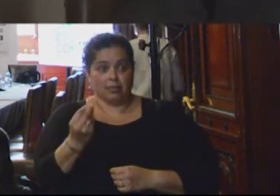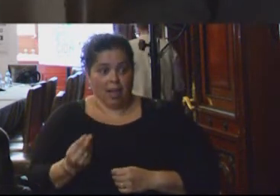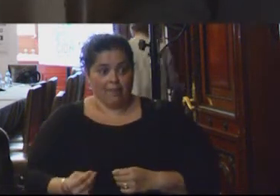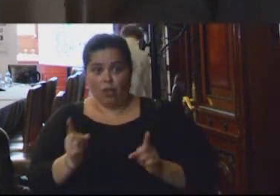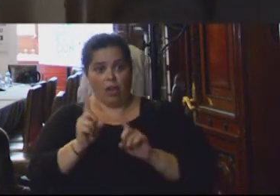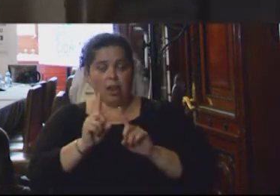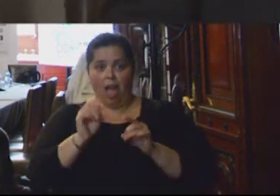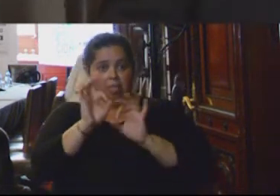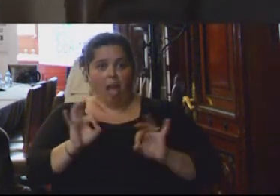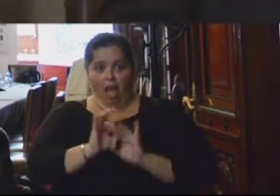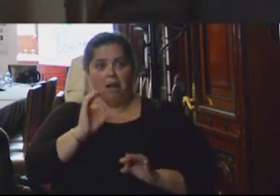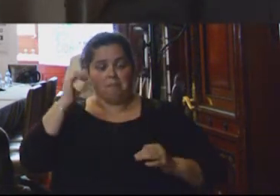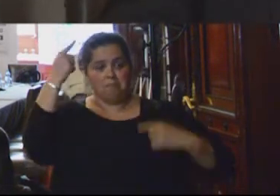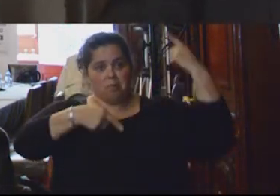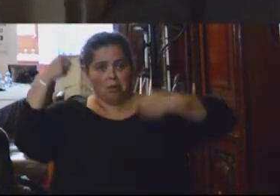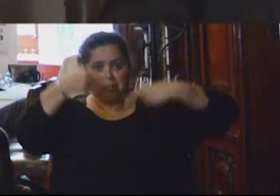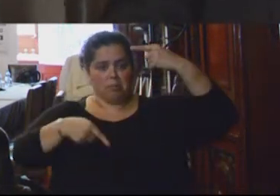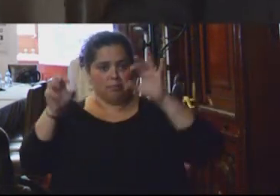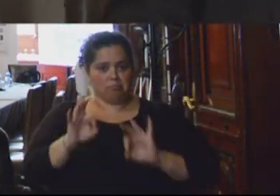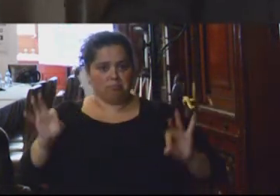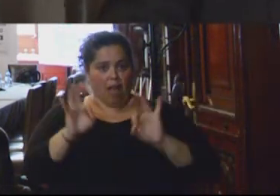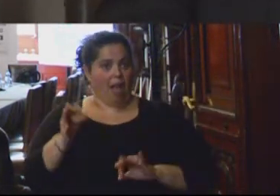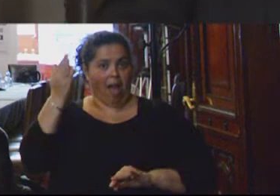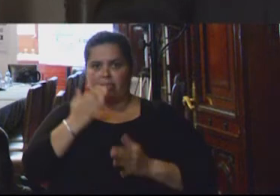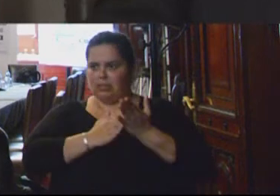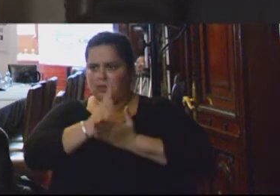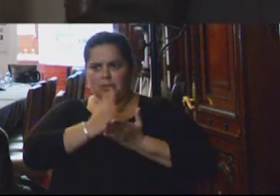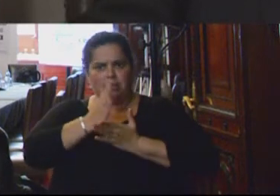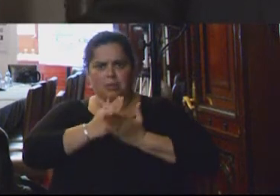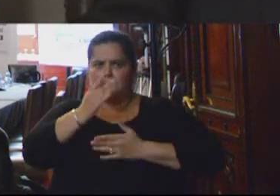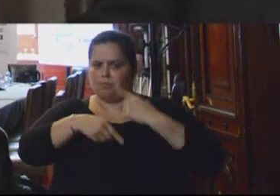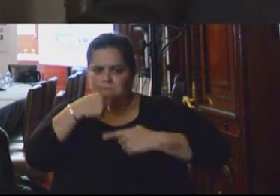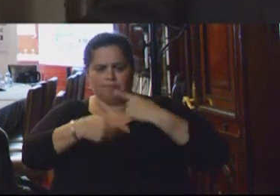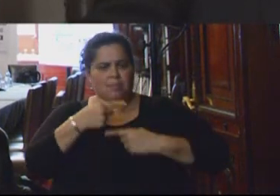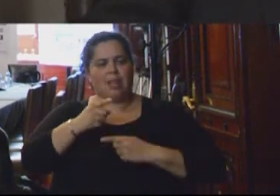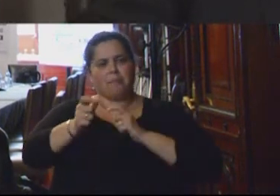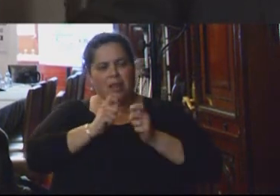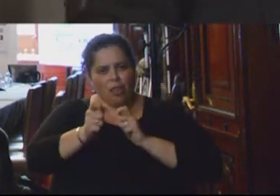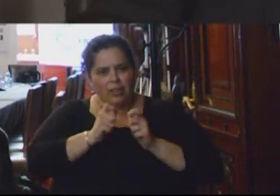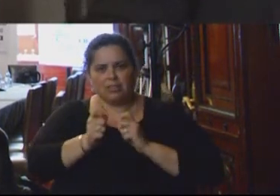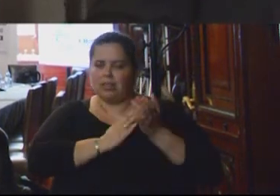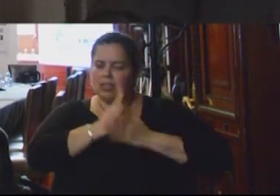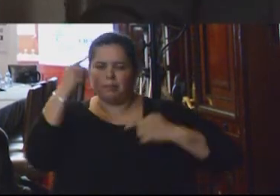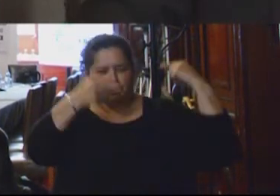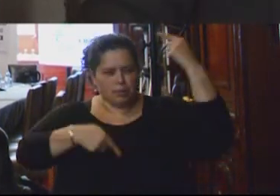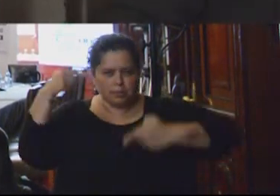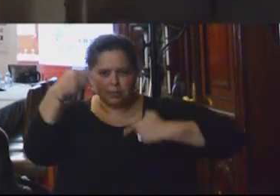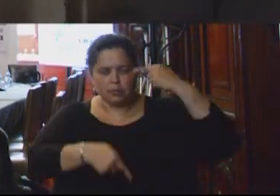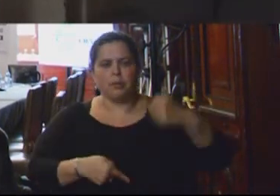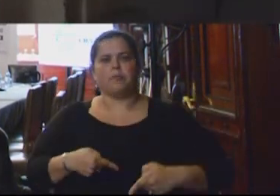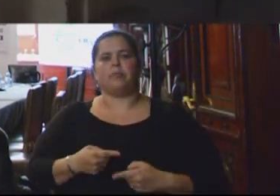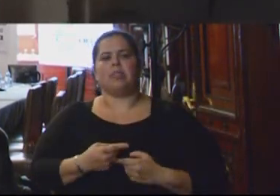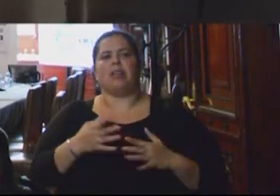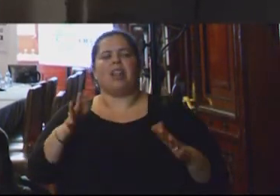4 o 5 horas. La culpa era todo de los medios de comunicación, de los periodistas. Éramos